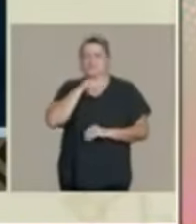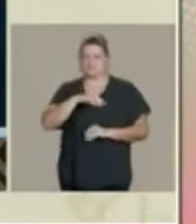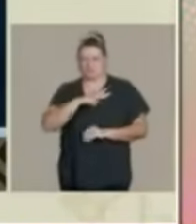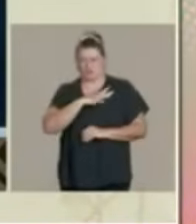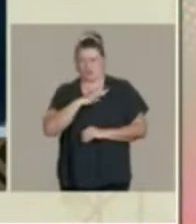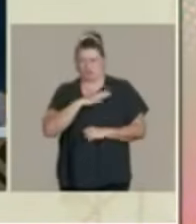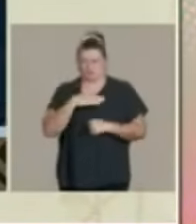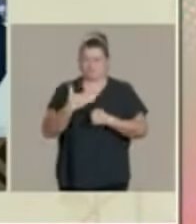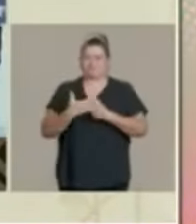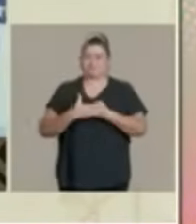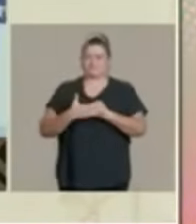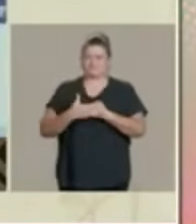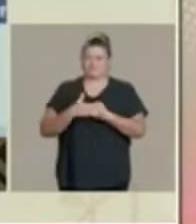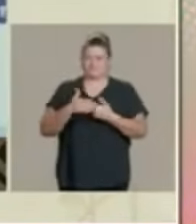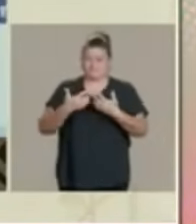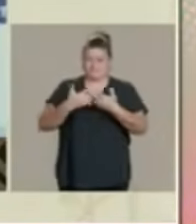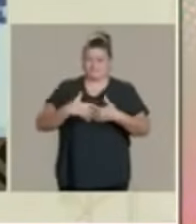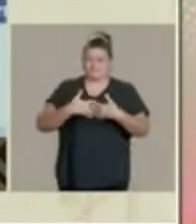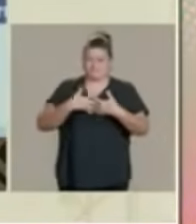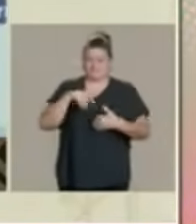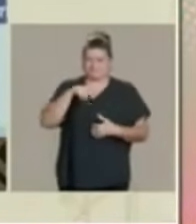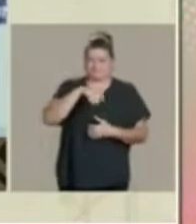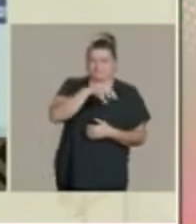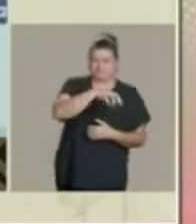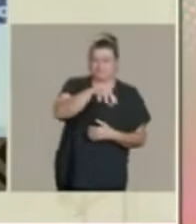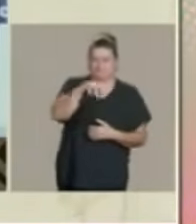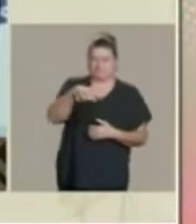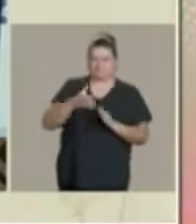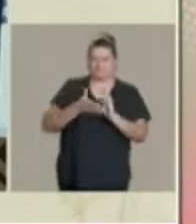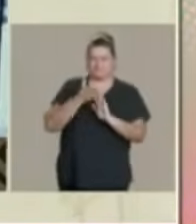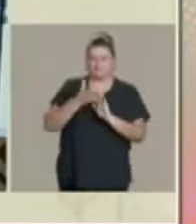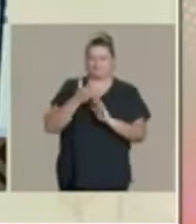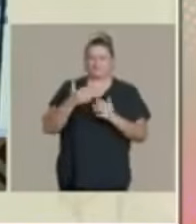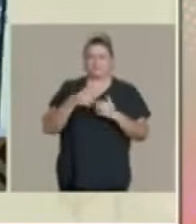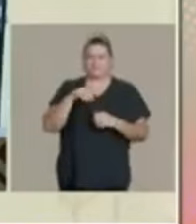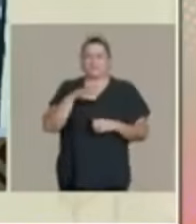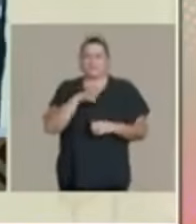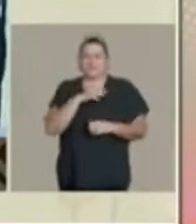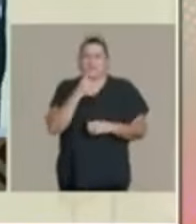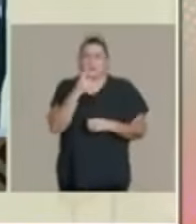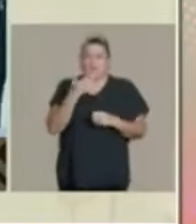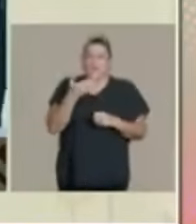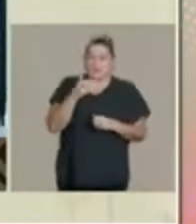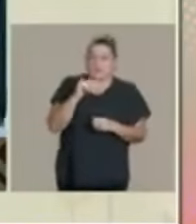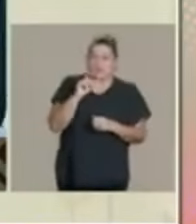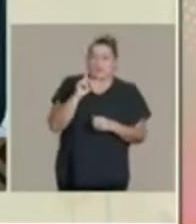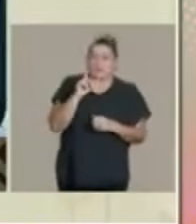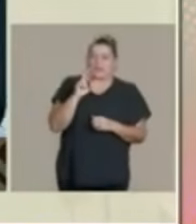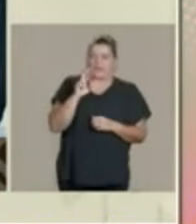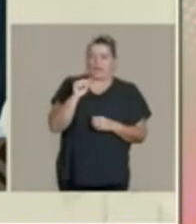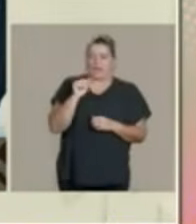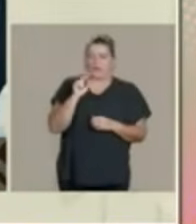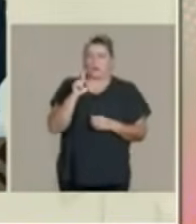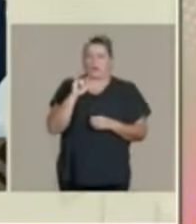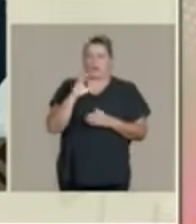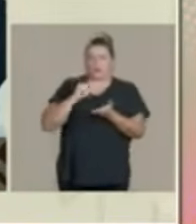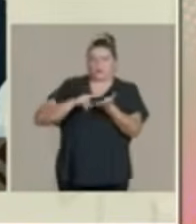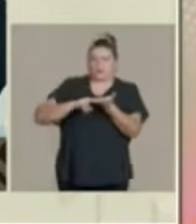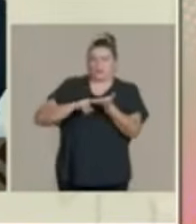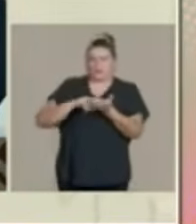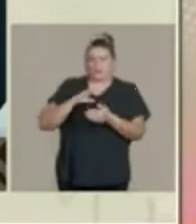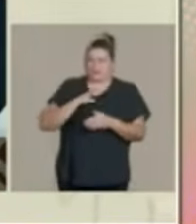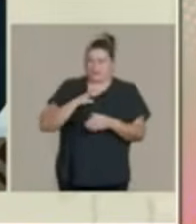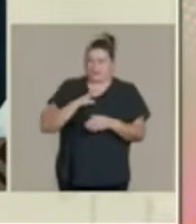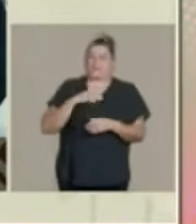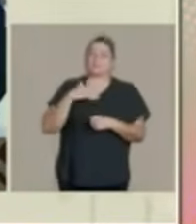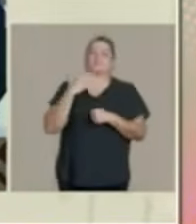El combate a la pobreza fue otro de los temas. En este, Sheinbaum destacó la reducción de las personas que viven en situación de pobreza que